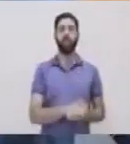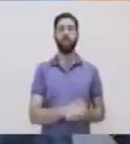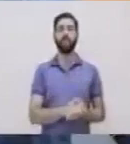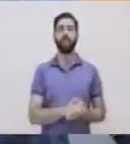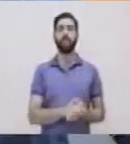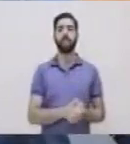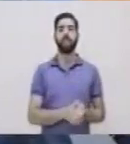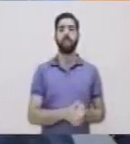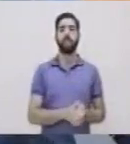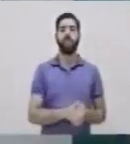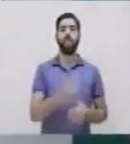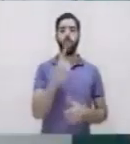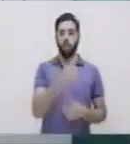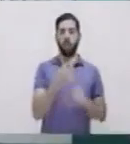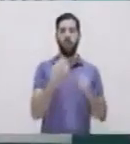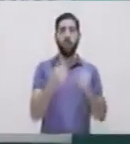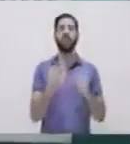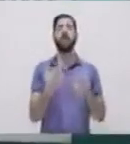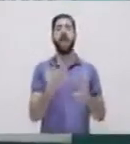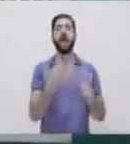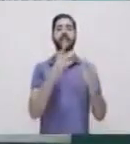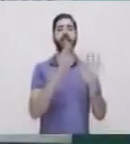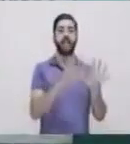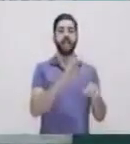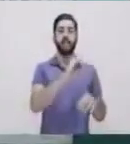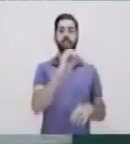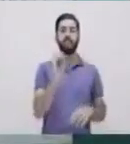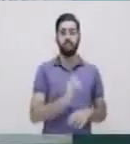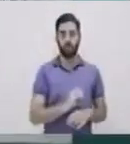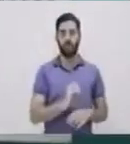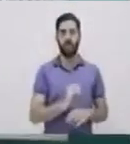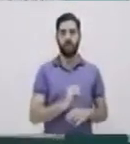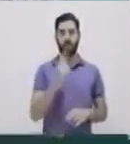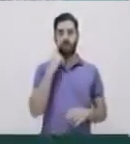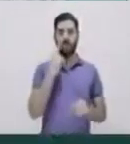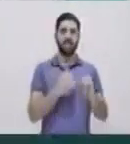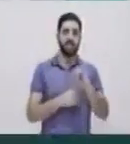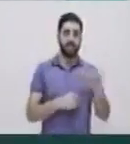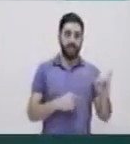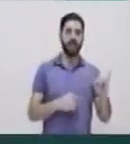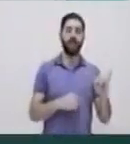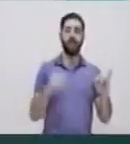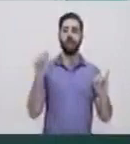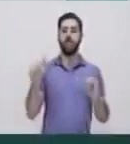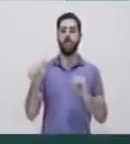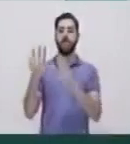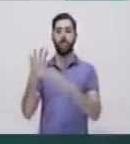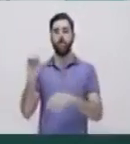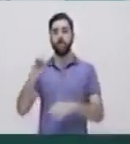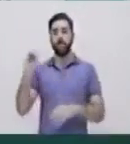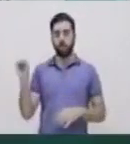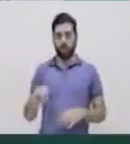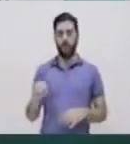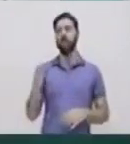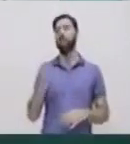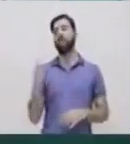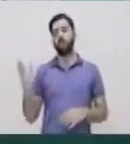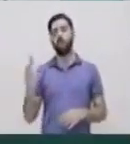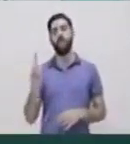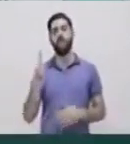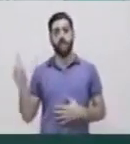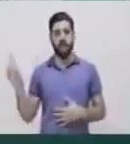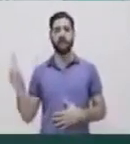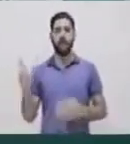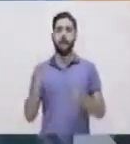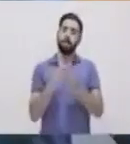entonces el decil 1 lo que hace es el 10% de los datos está a su izquierda y el 90% de los datos está a su